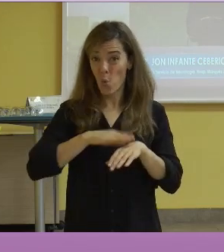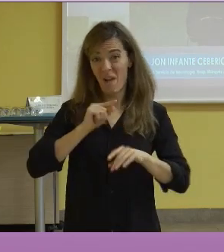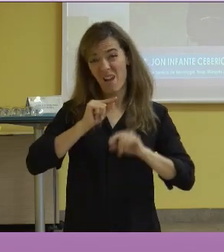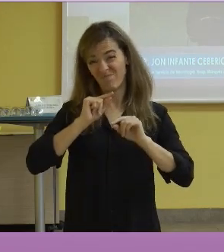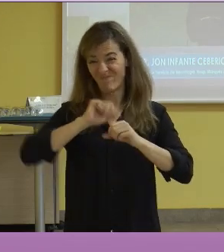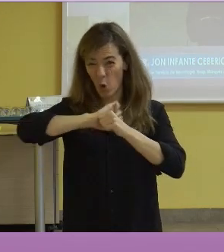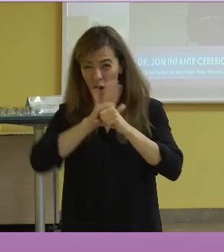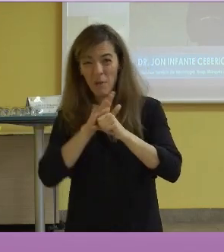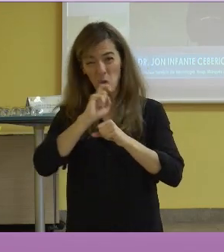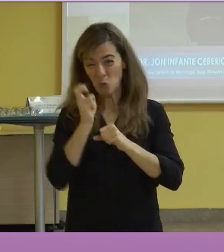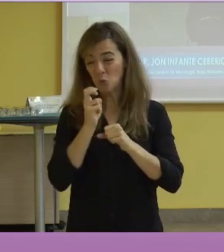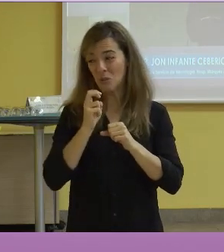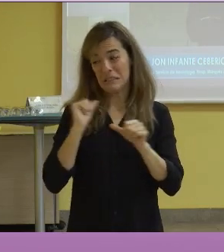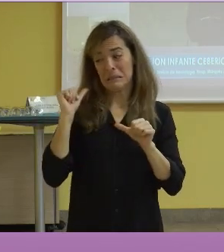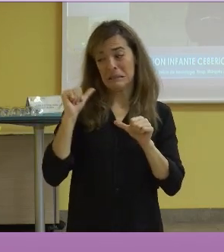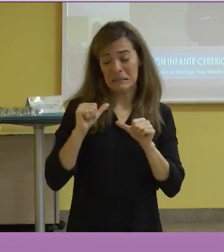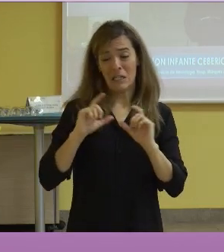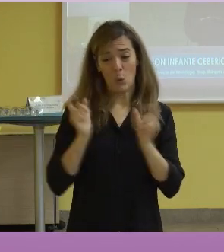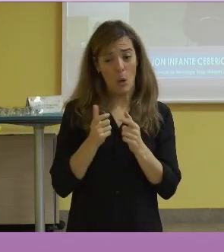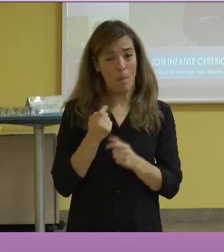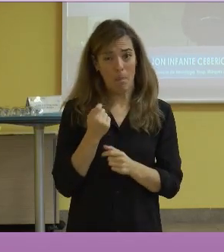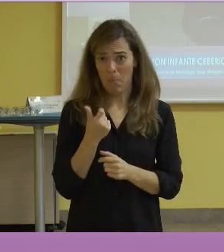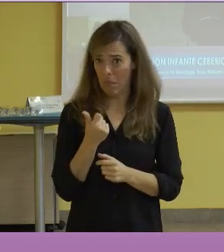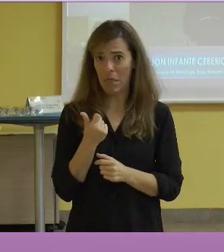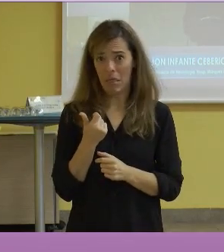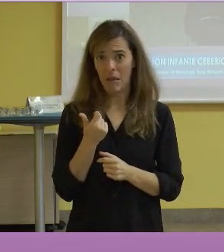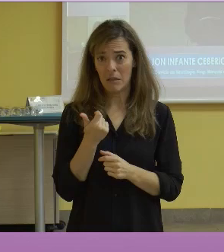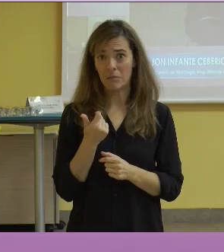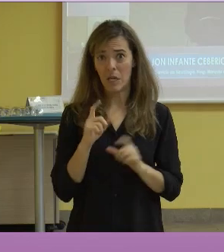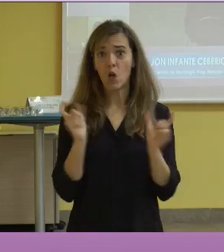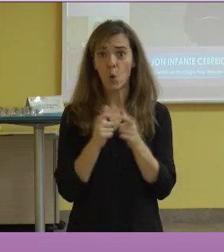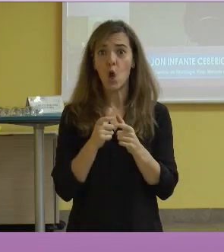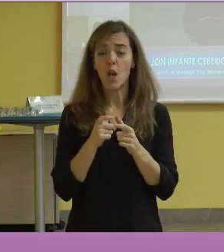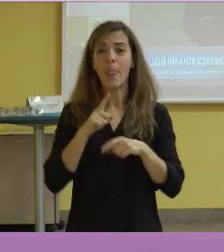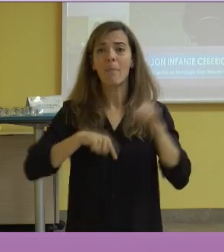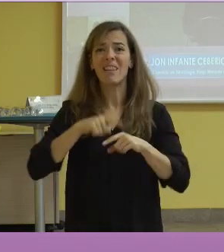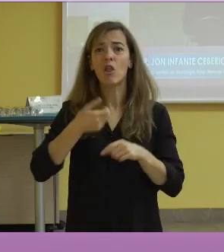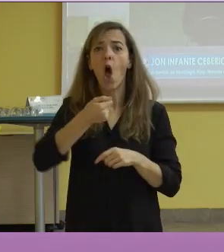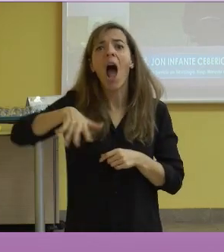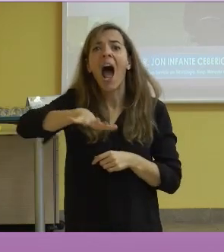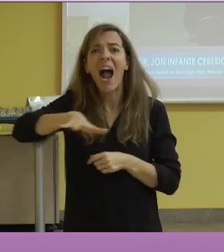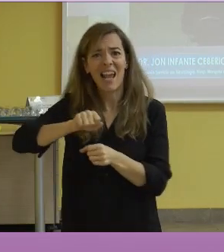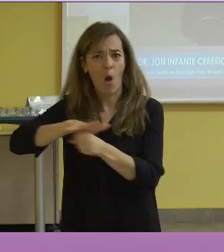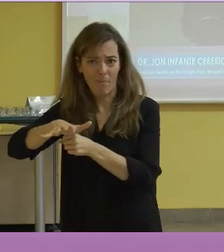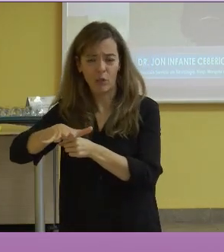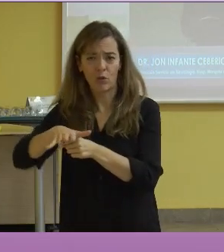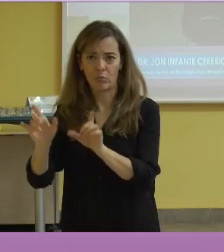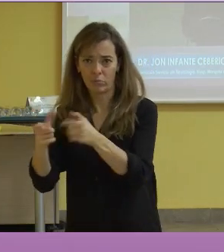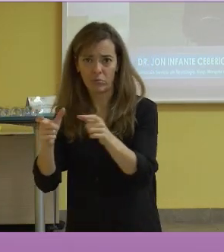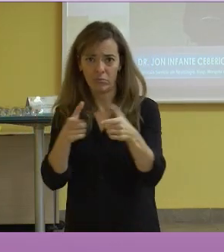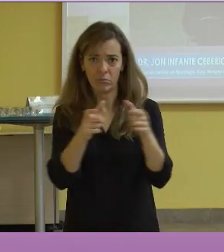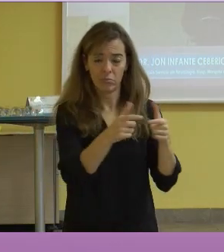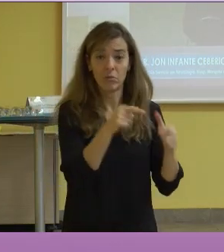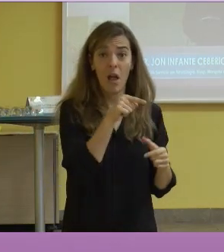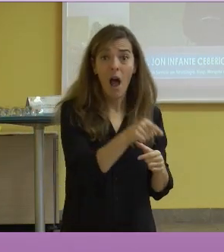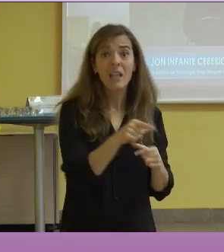ha habido pocas. Se celebran reuniones por áreas y en las cuales, bueno, pues sí, se ponen en común,